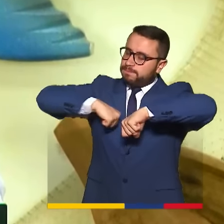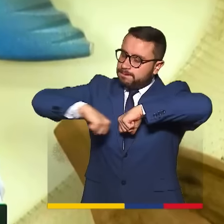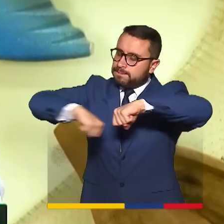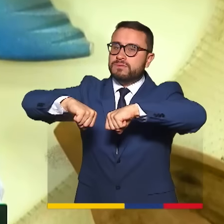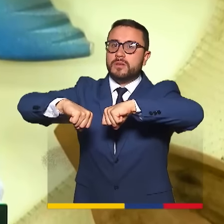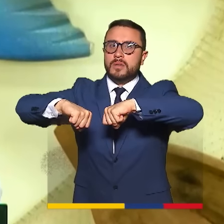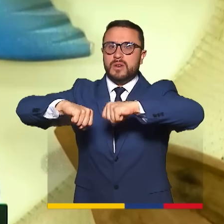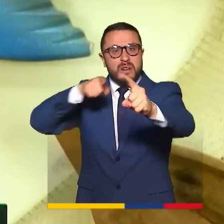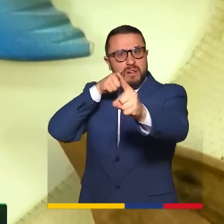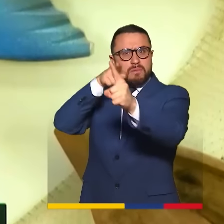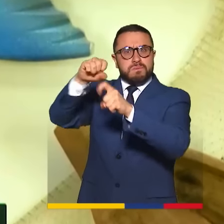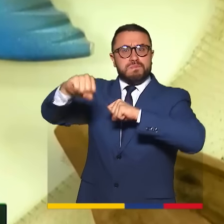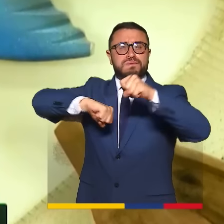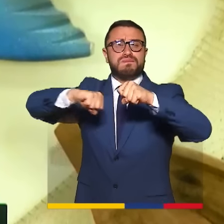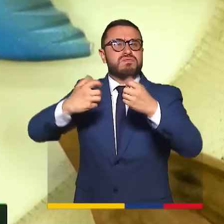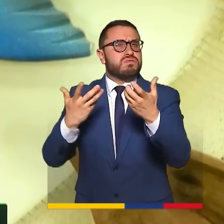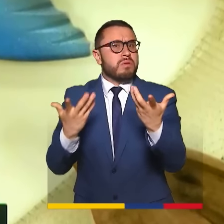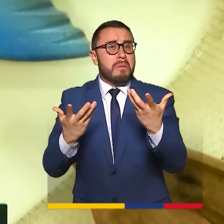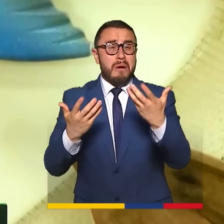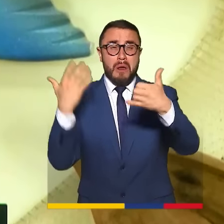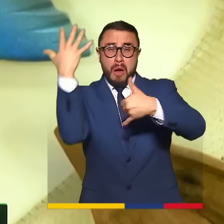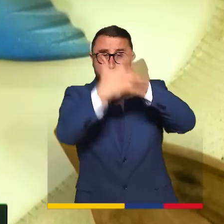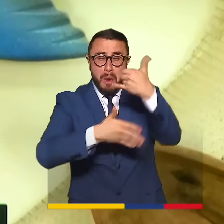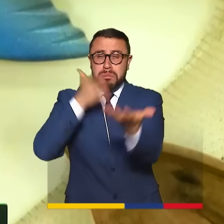que es deshacer los entuertos de Colombia.